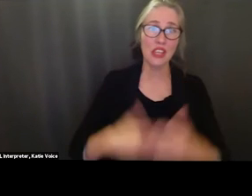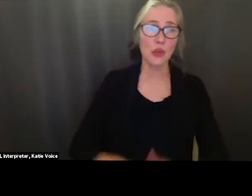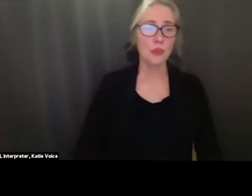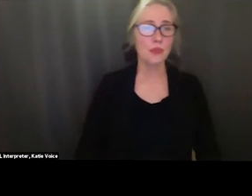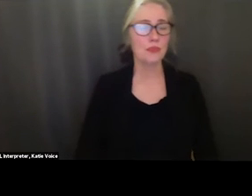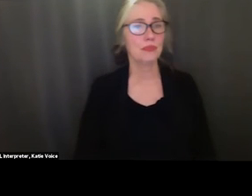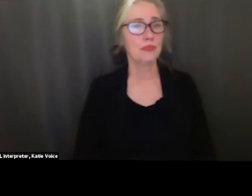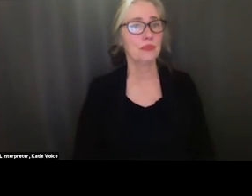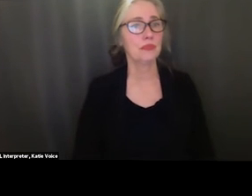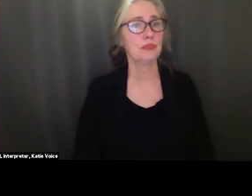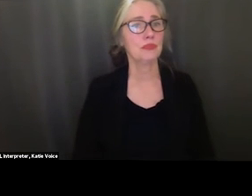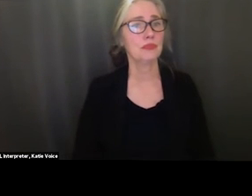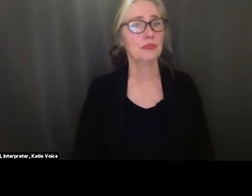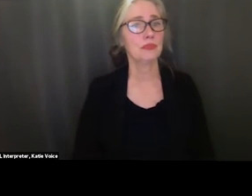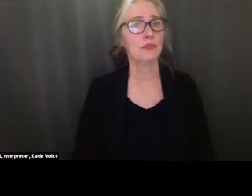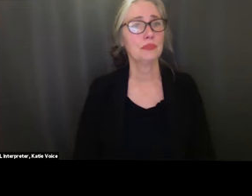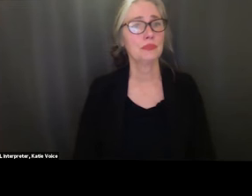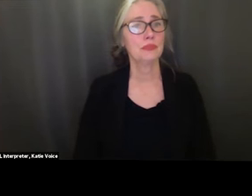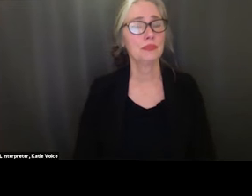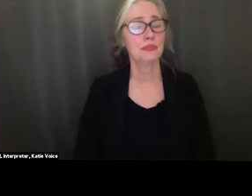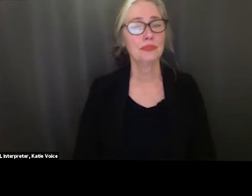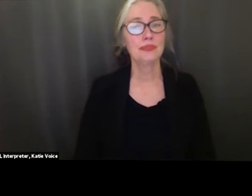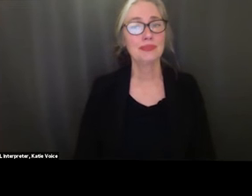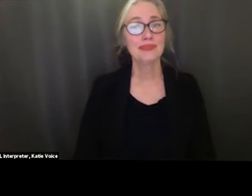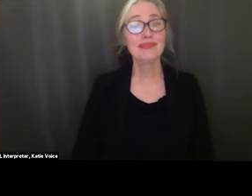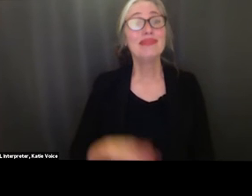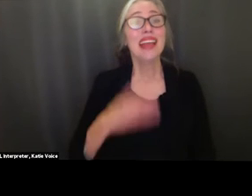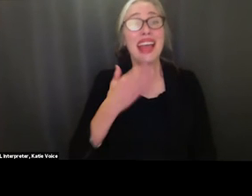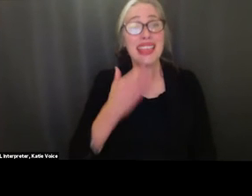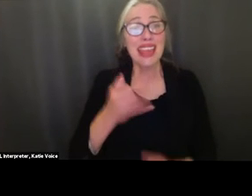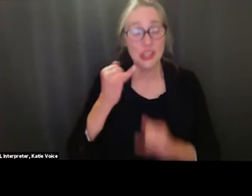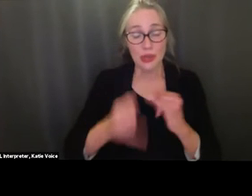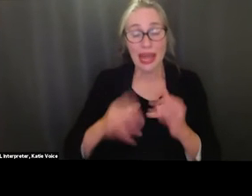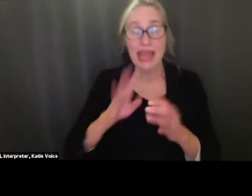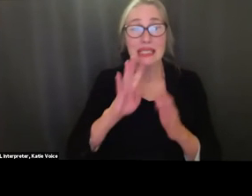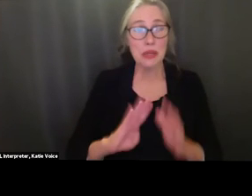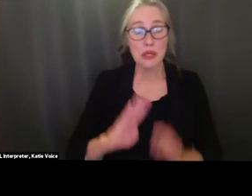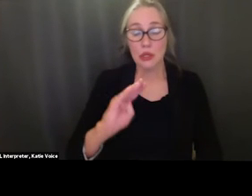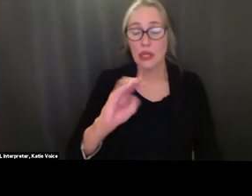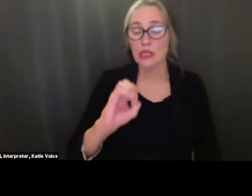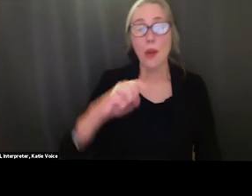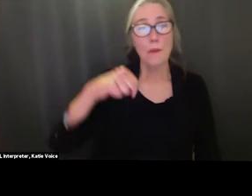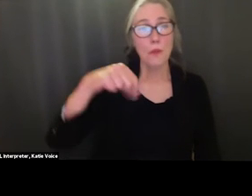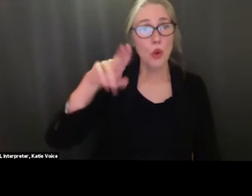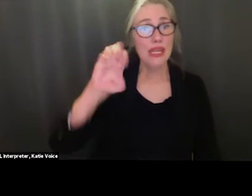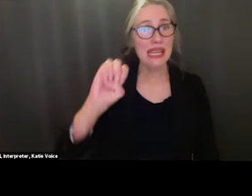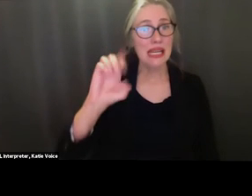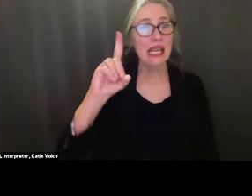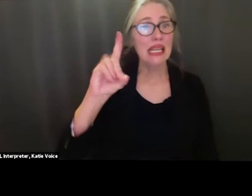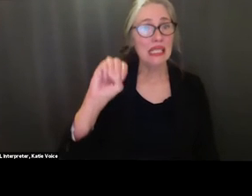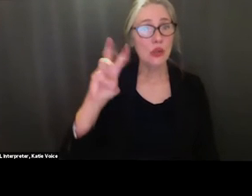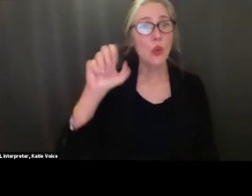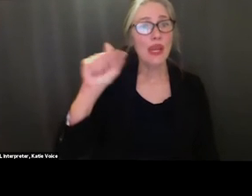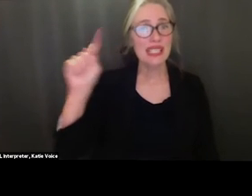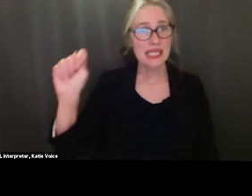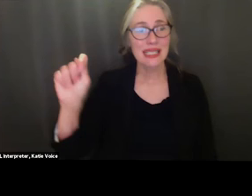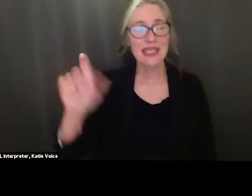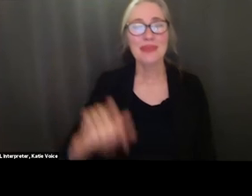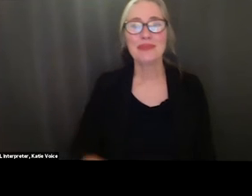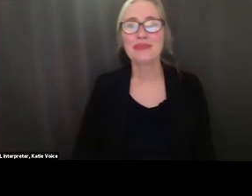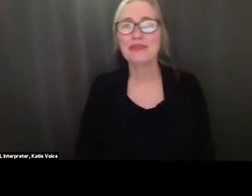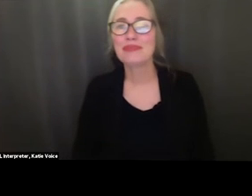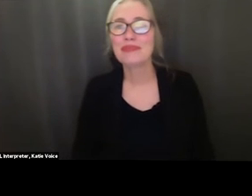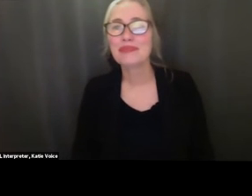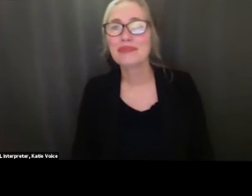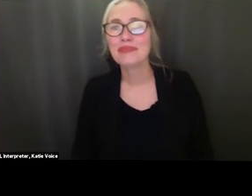Escolar Unificado de Los Ángeles. Ahora la última persona es Moni Duet. Thanks again, Sandra. Muchísimas gracias, Sandra